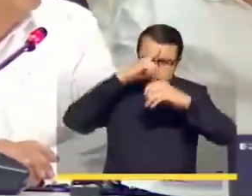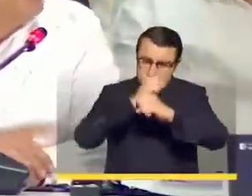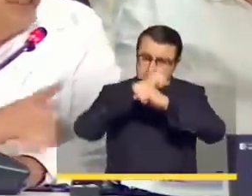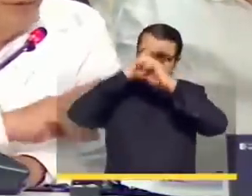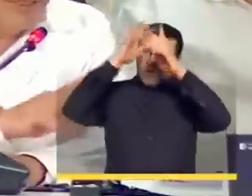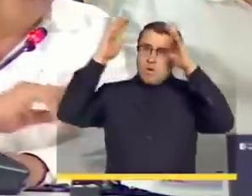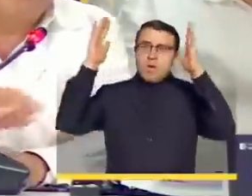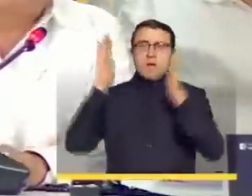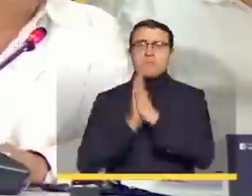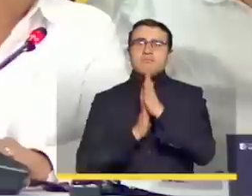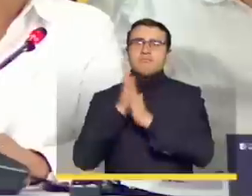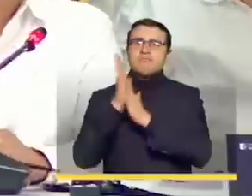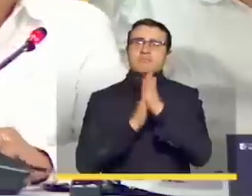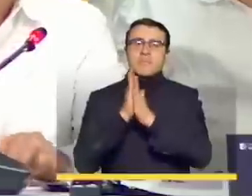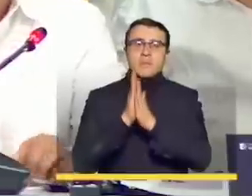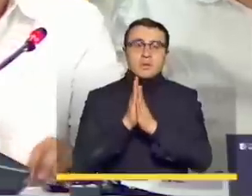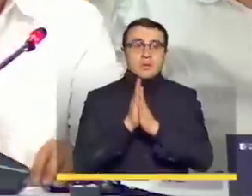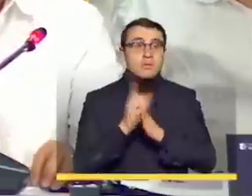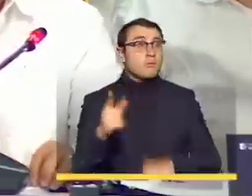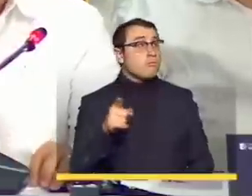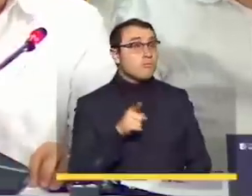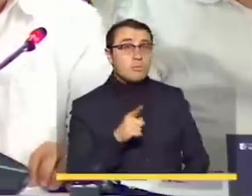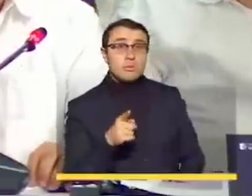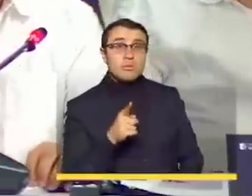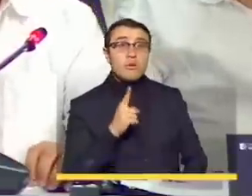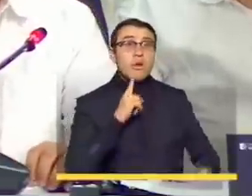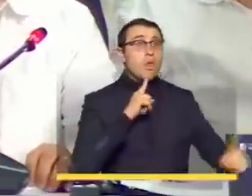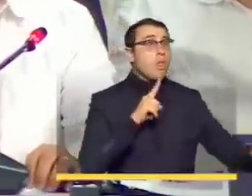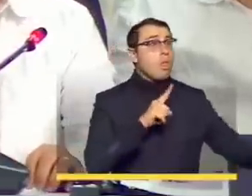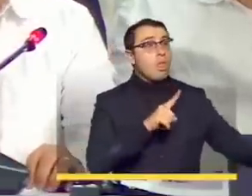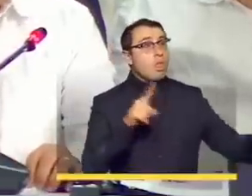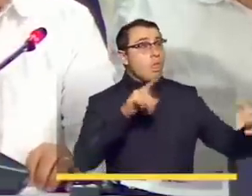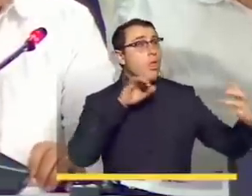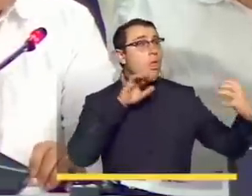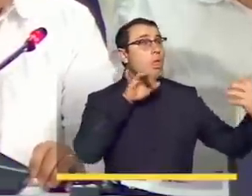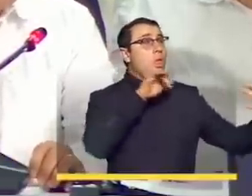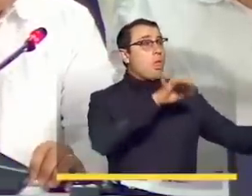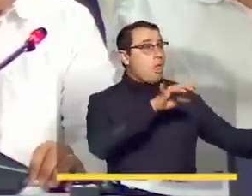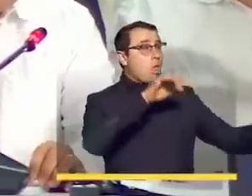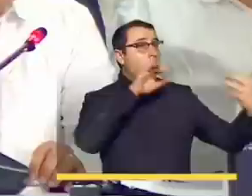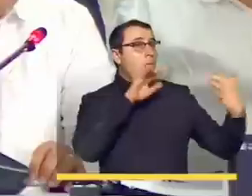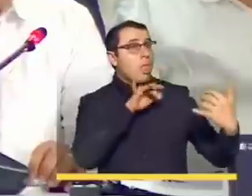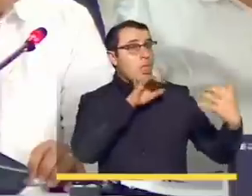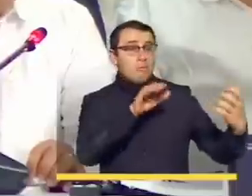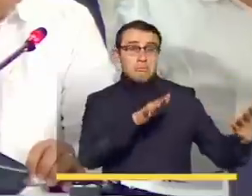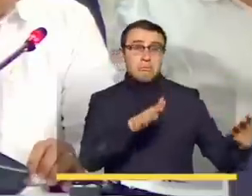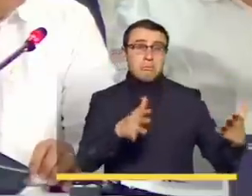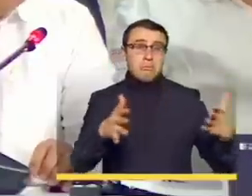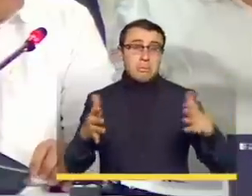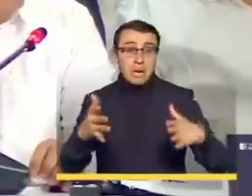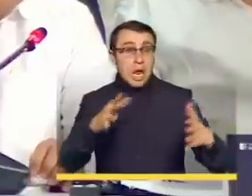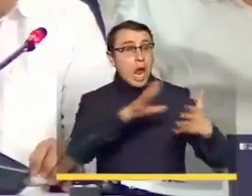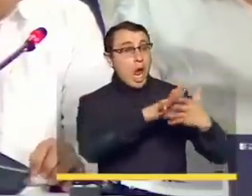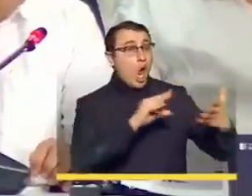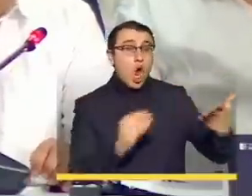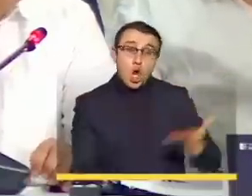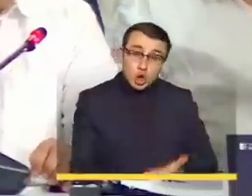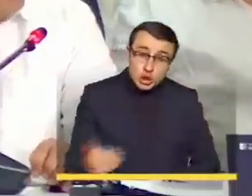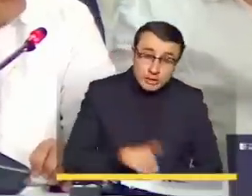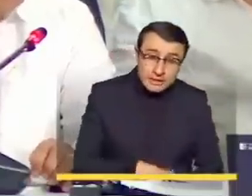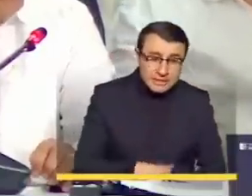esperanza, y no es repitiendo guerritas y guerras tan sanguinarias y feroces y